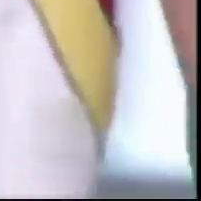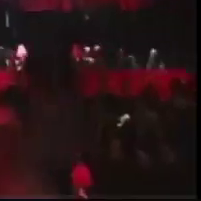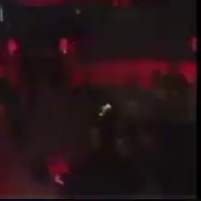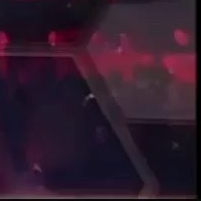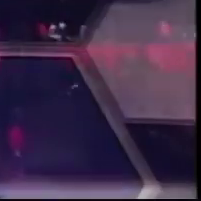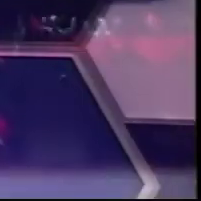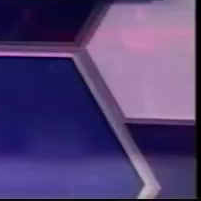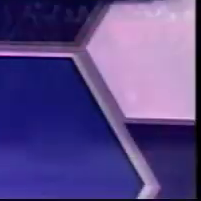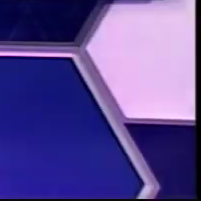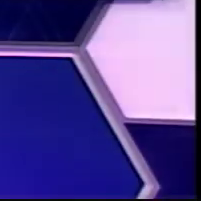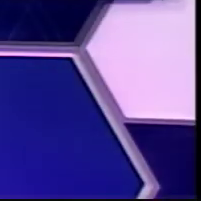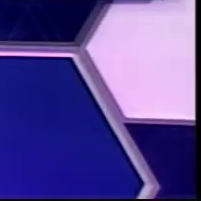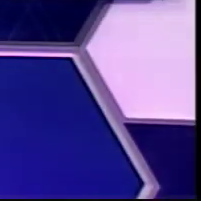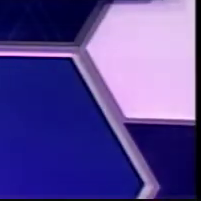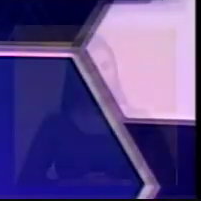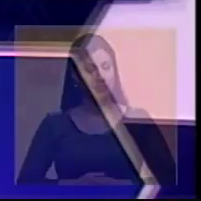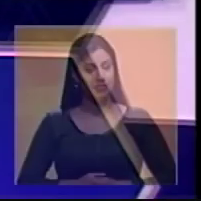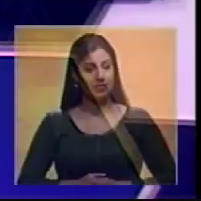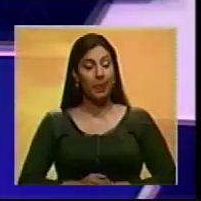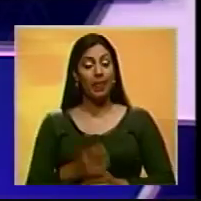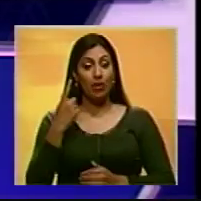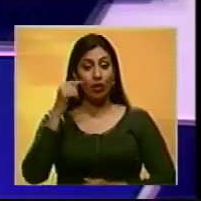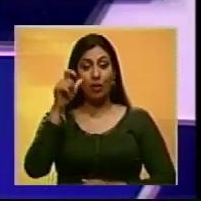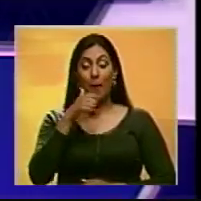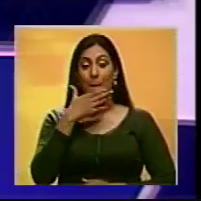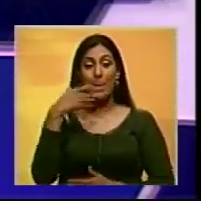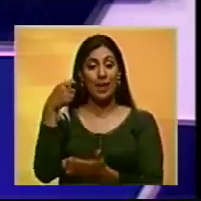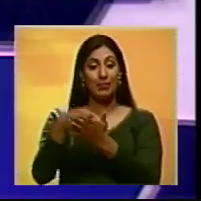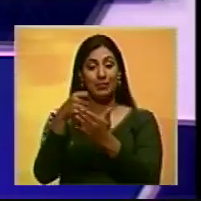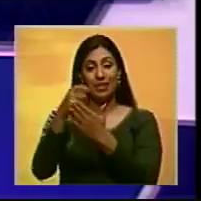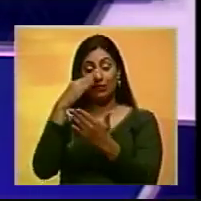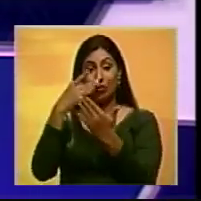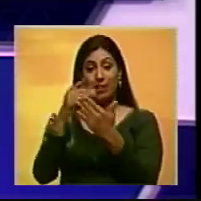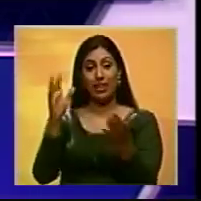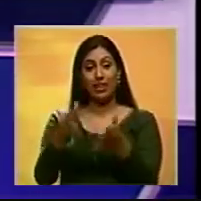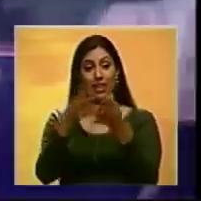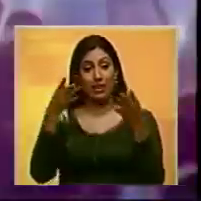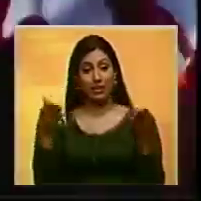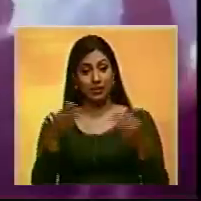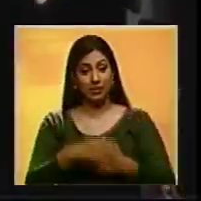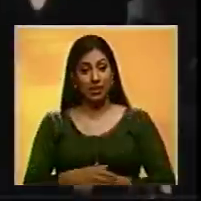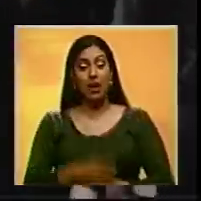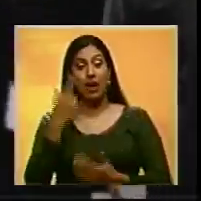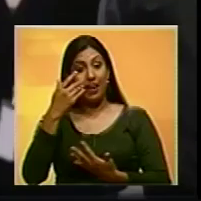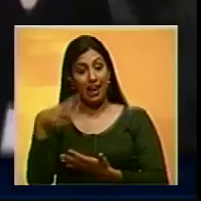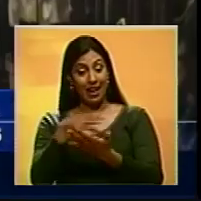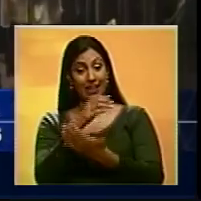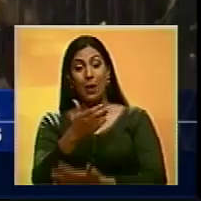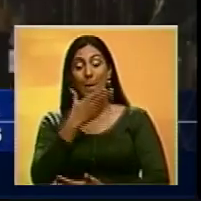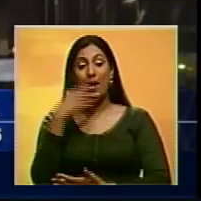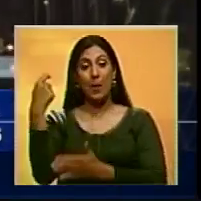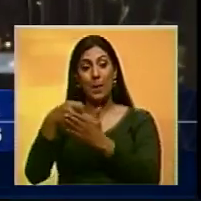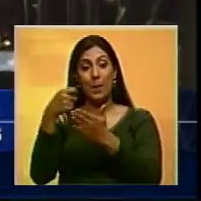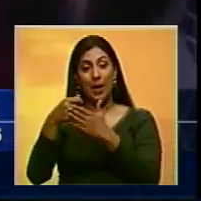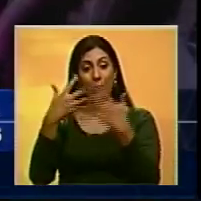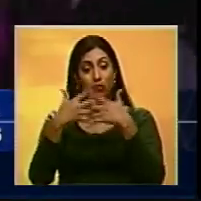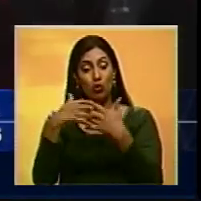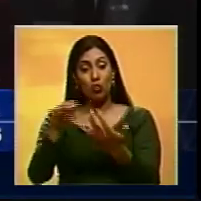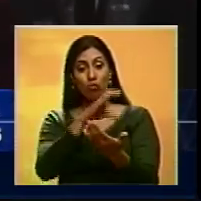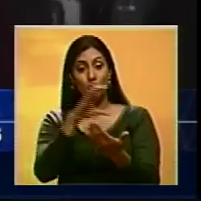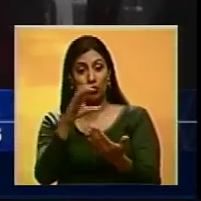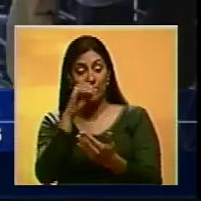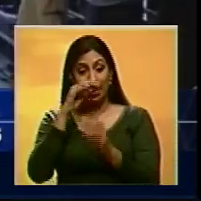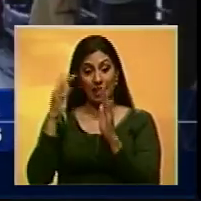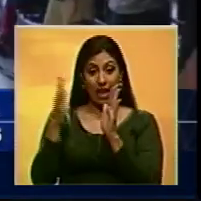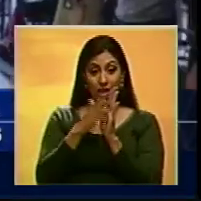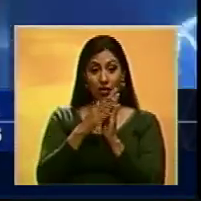Y Taylor Swift es la mejor pagada del año según la revista Forbes. La cantante fue la mejor pagada de la industria de la música